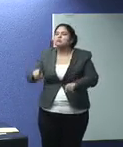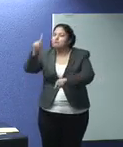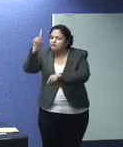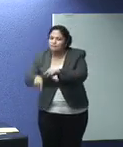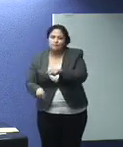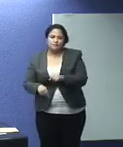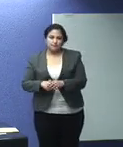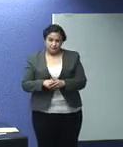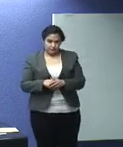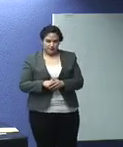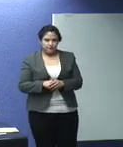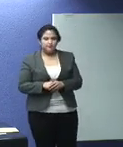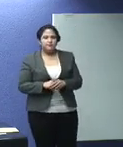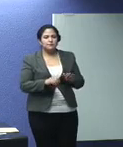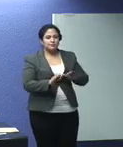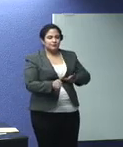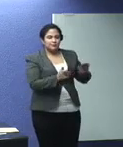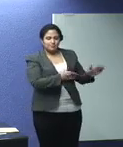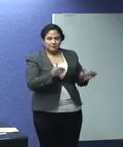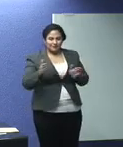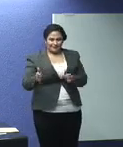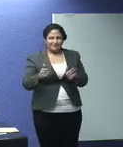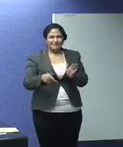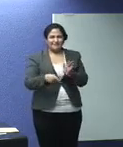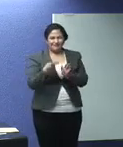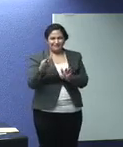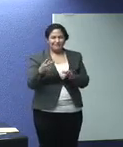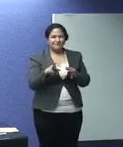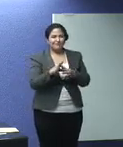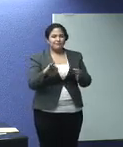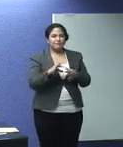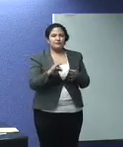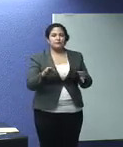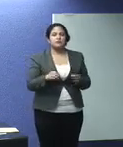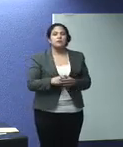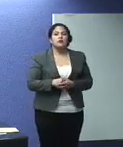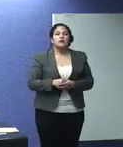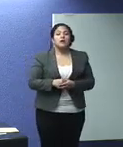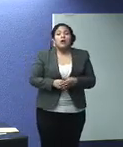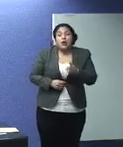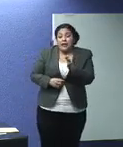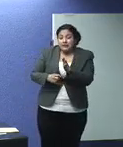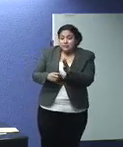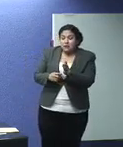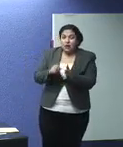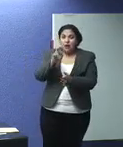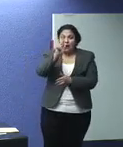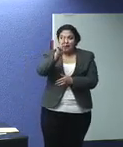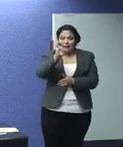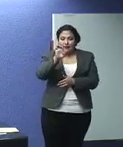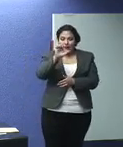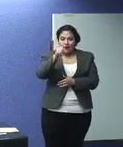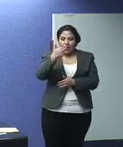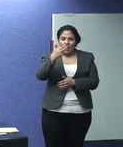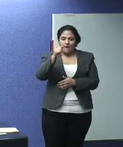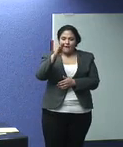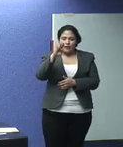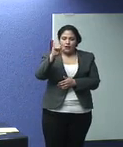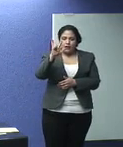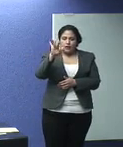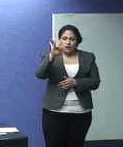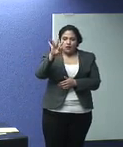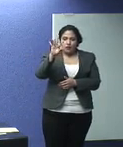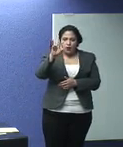llamado rehabilitatorio, este modelo ya no se requiere de eliminar, dado que una